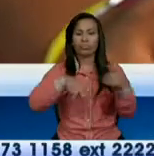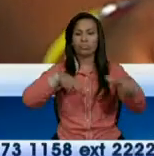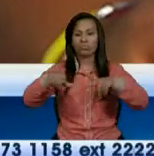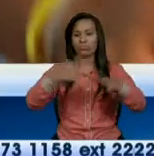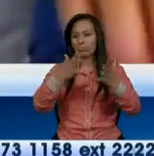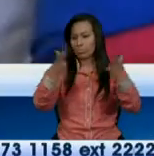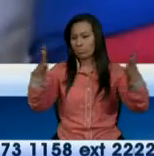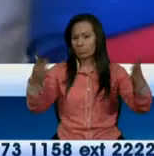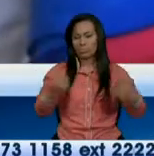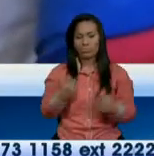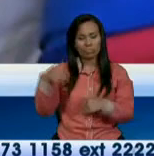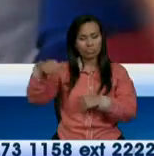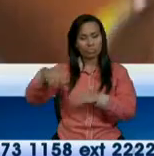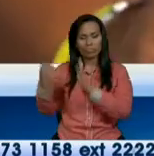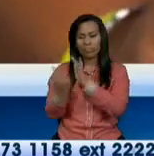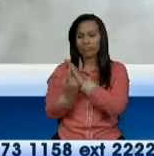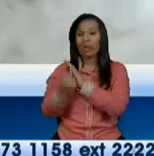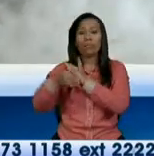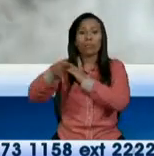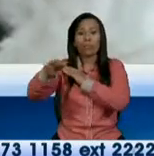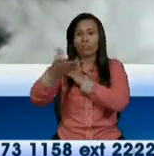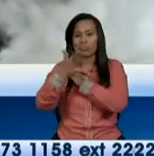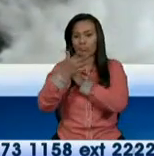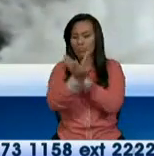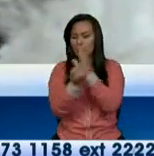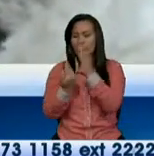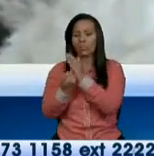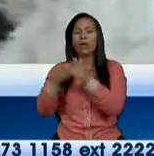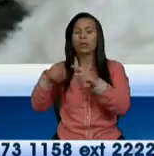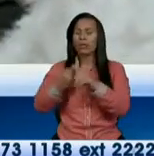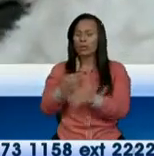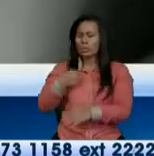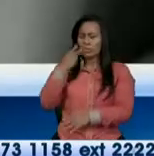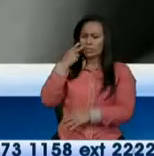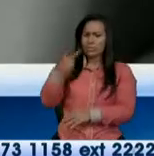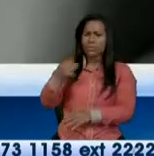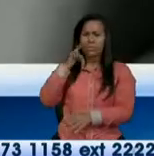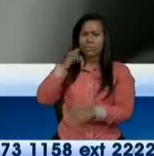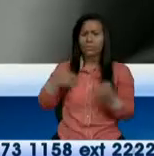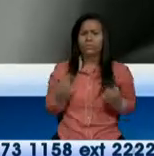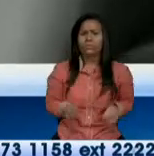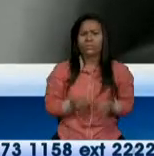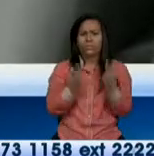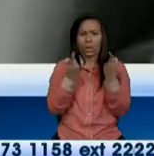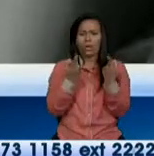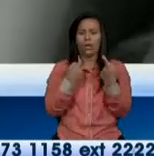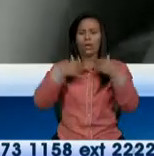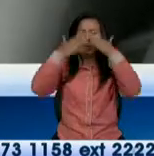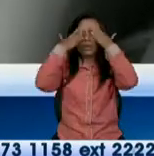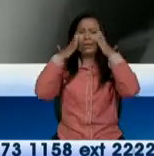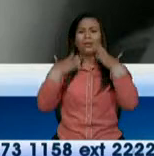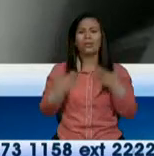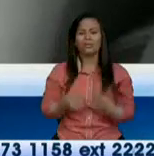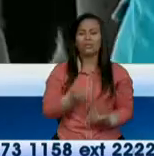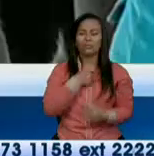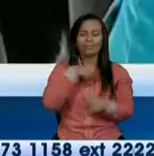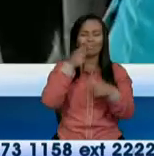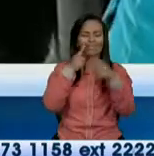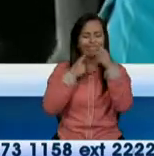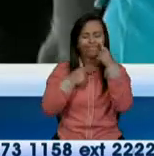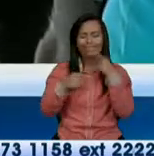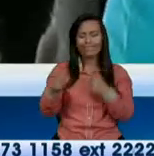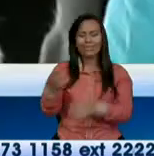lado, ni a la esquina. Cuando logró ver a la pequeña, se llevó la desagradable y dolorosa sorpresa de que